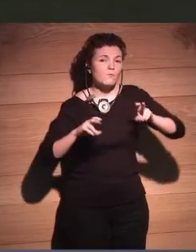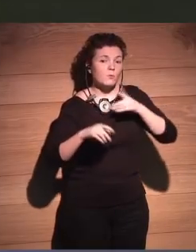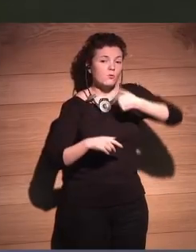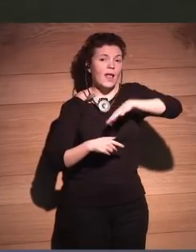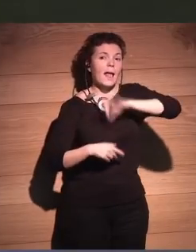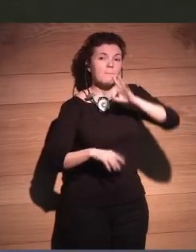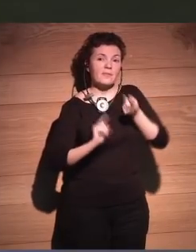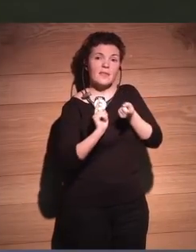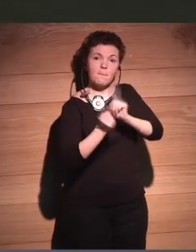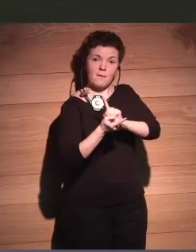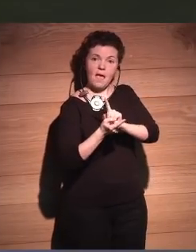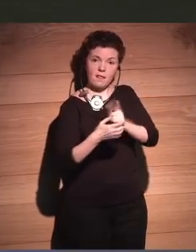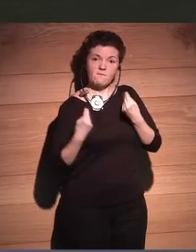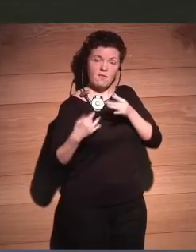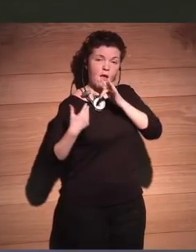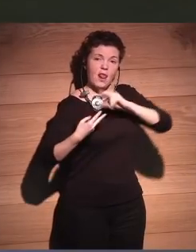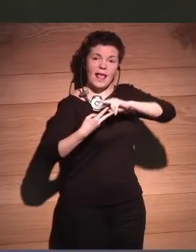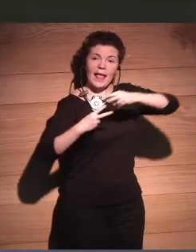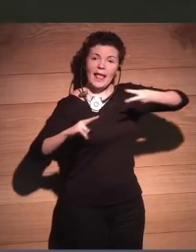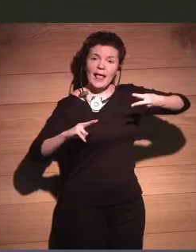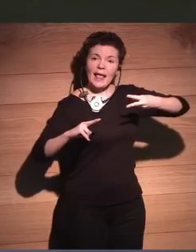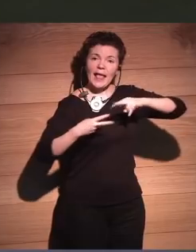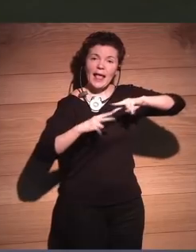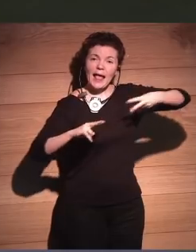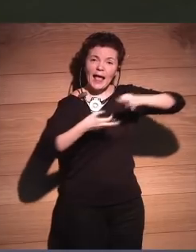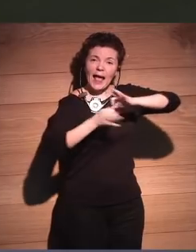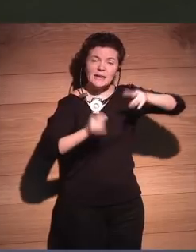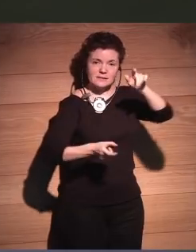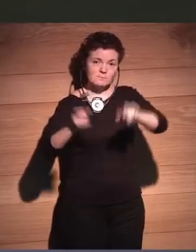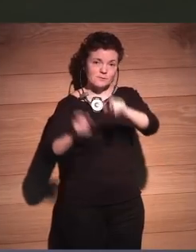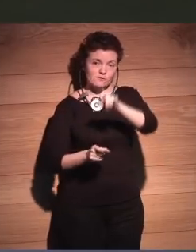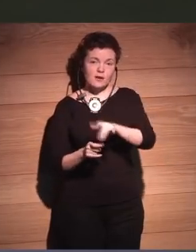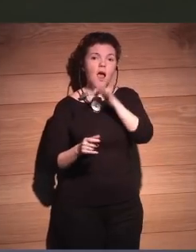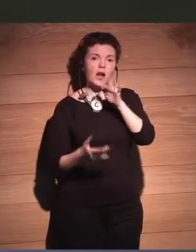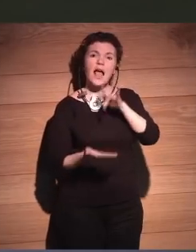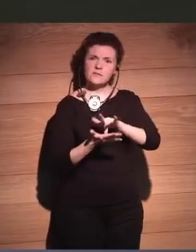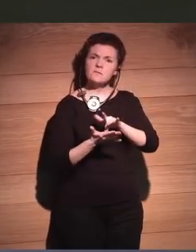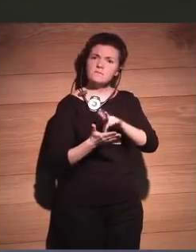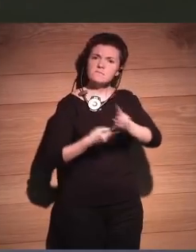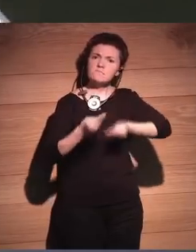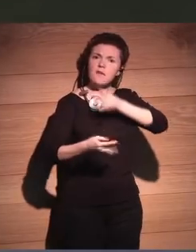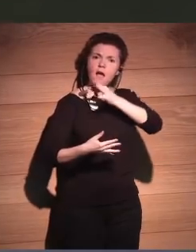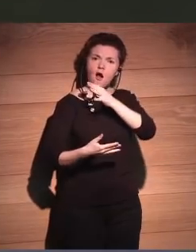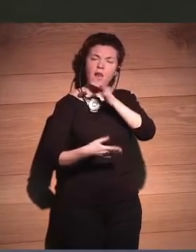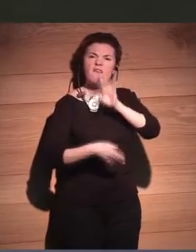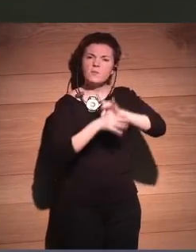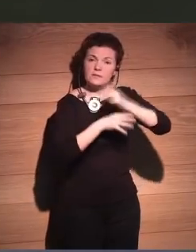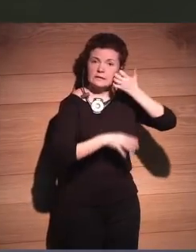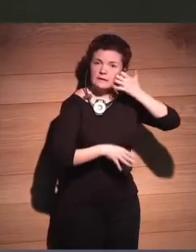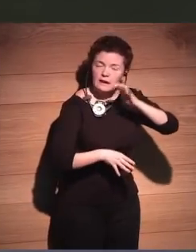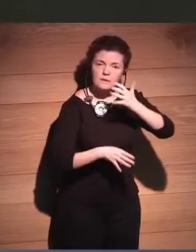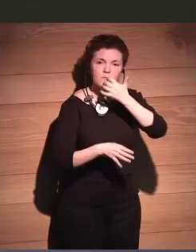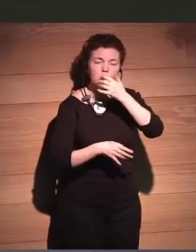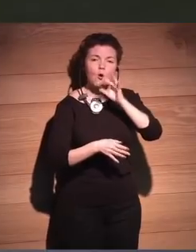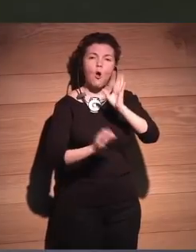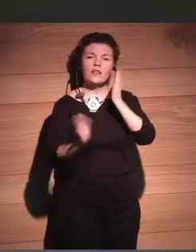cambiar in vivo los genes de las personas. Y esto está ocurriendo ya en enfermedades raras,